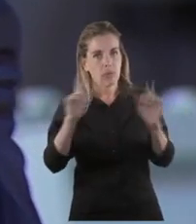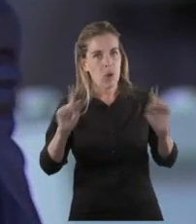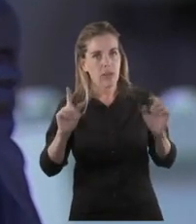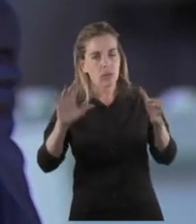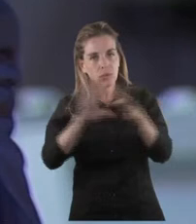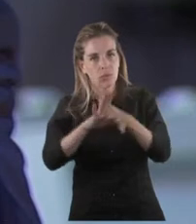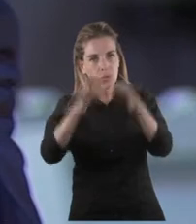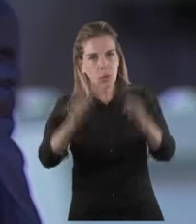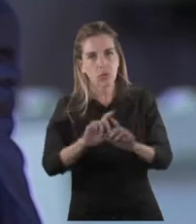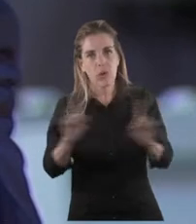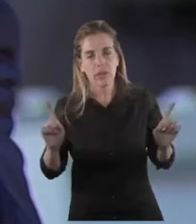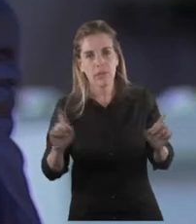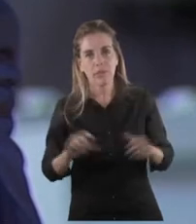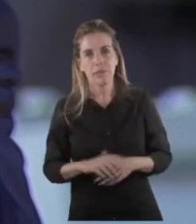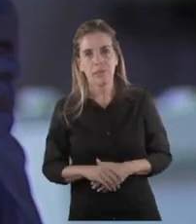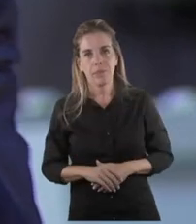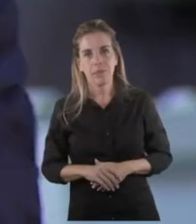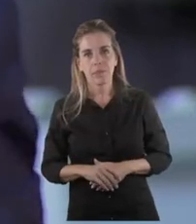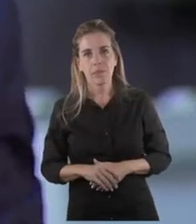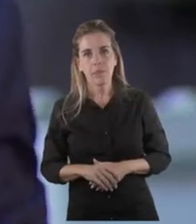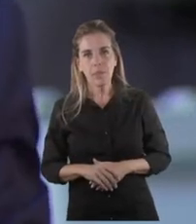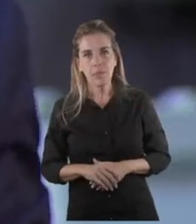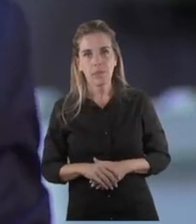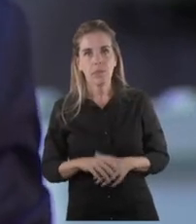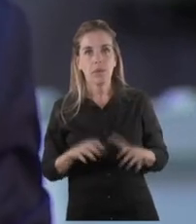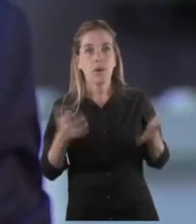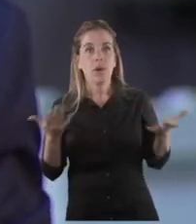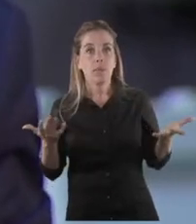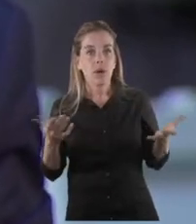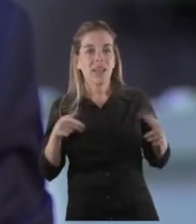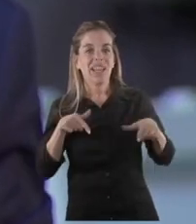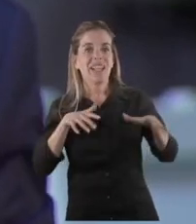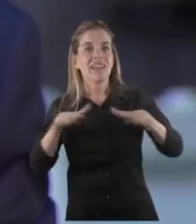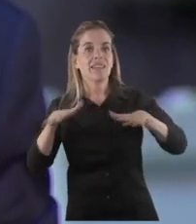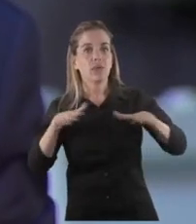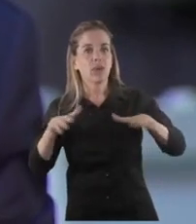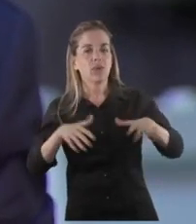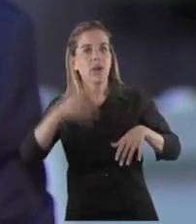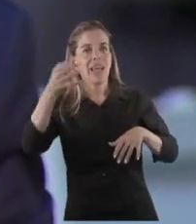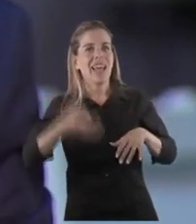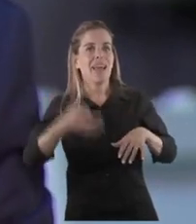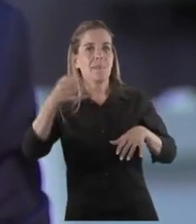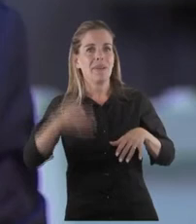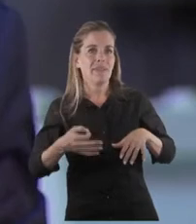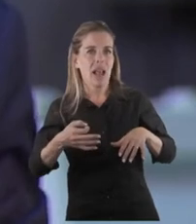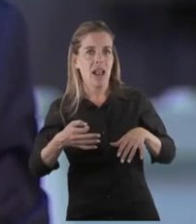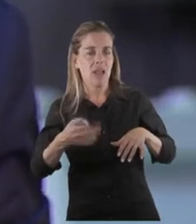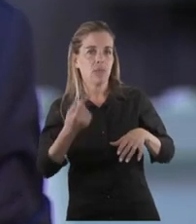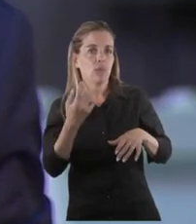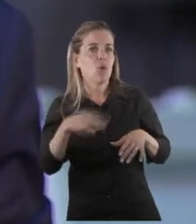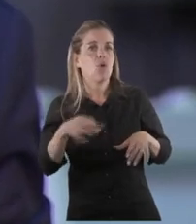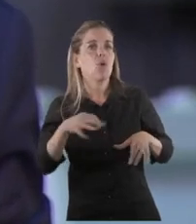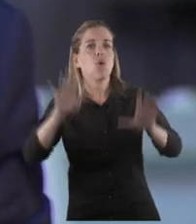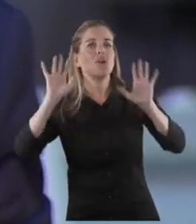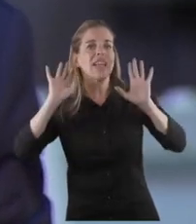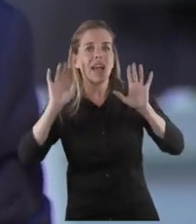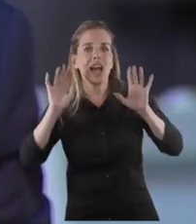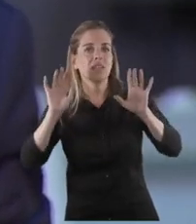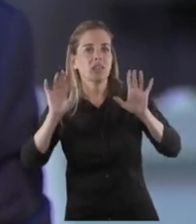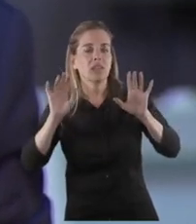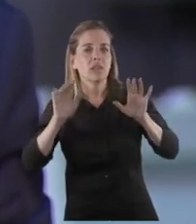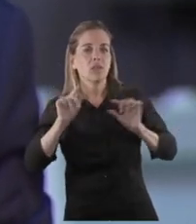Eso no es justo. Porque el momento es excepcional. Y excepcionales son las utilidades que se están